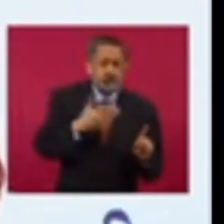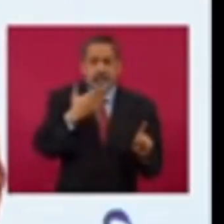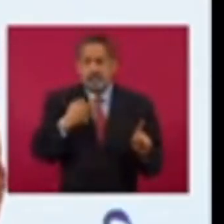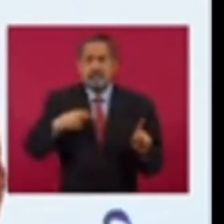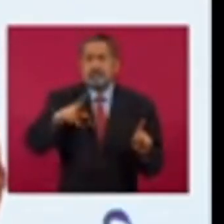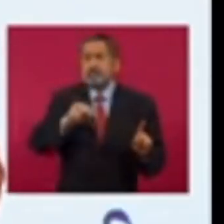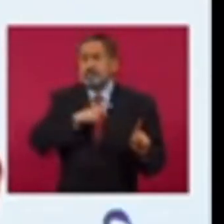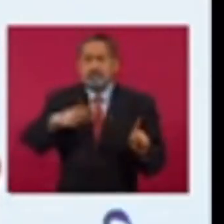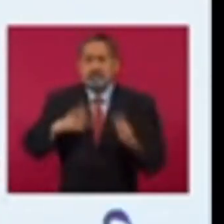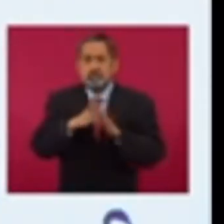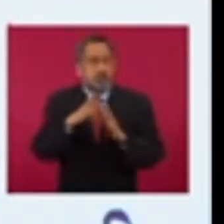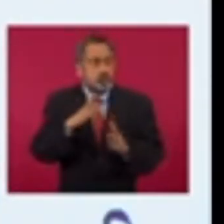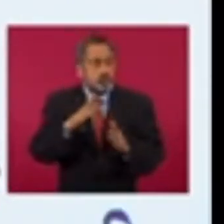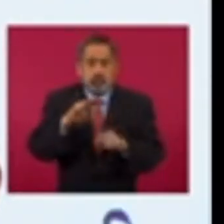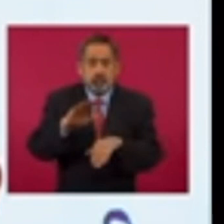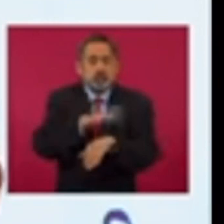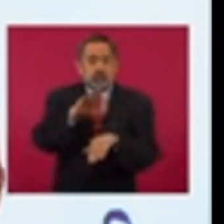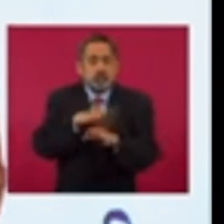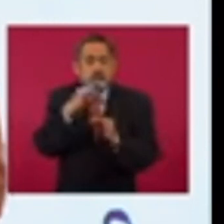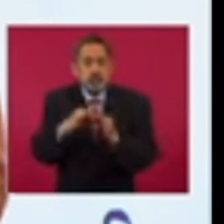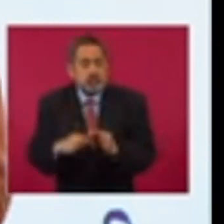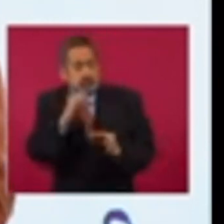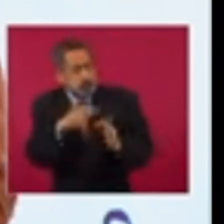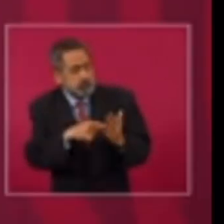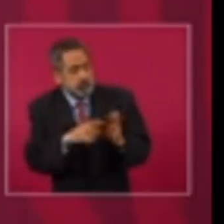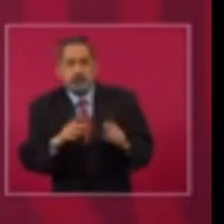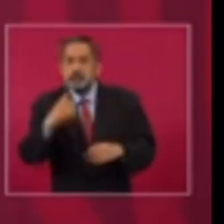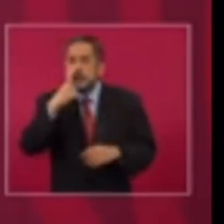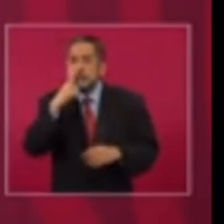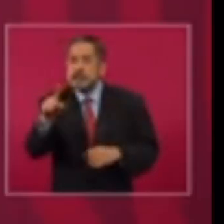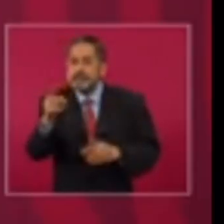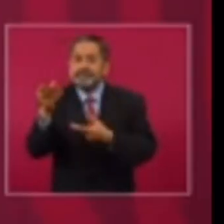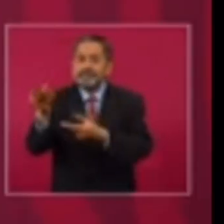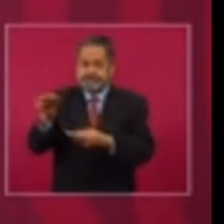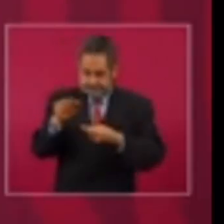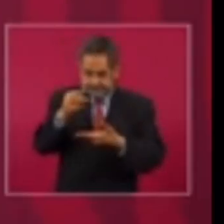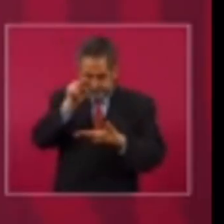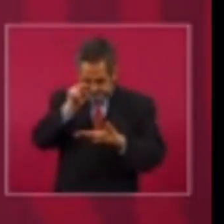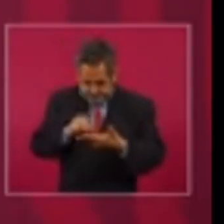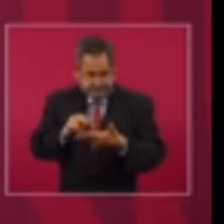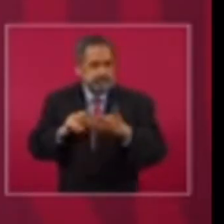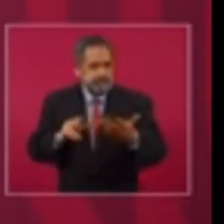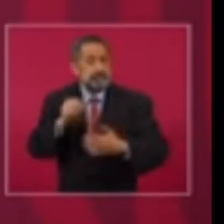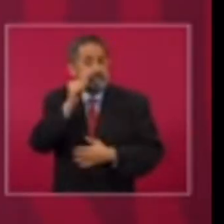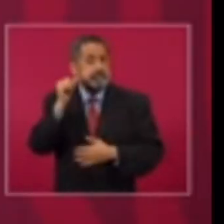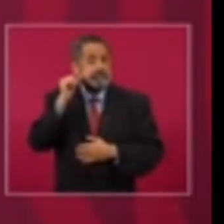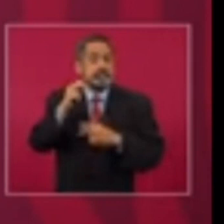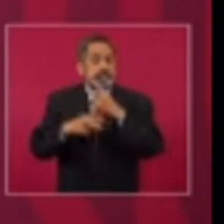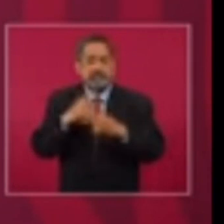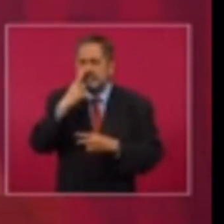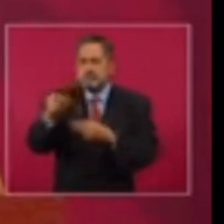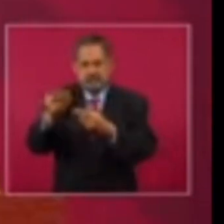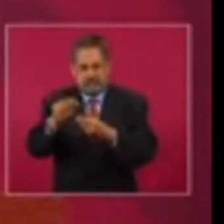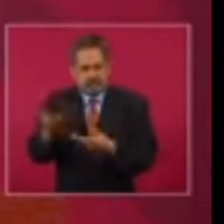debe participar porque no cumple con las reglas. Entonces, este tipo de quejas, lo comentábamos el día de ayer, de denuncias,